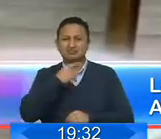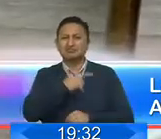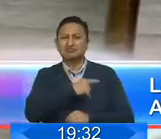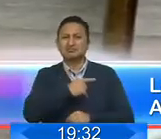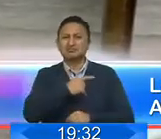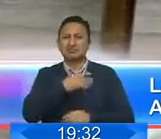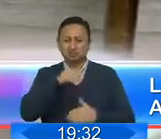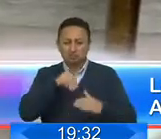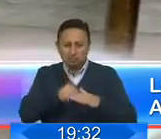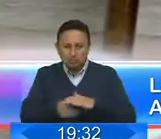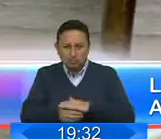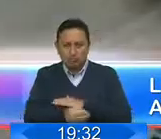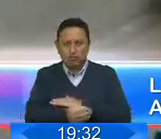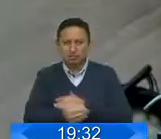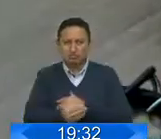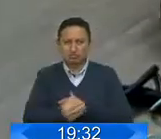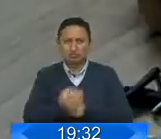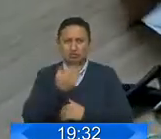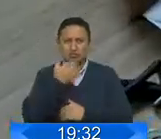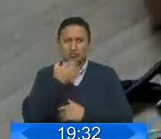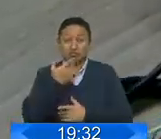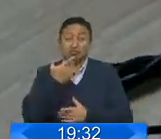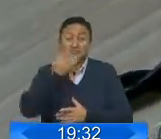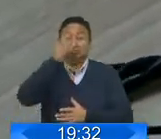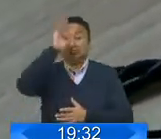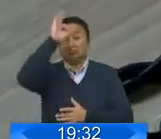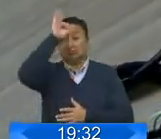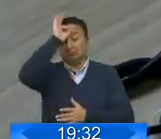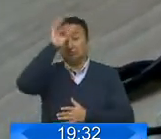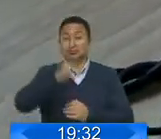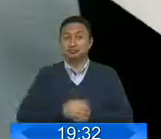los objetos y sustancias prohibidas siguen llegando a